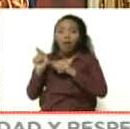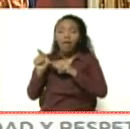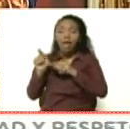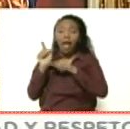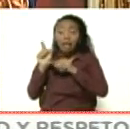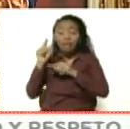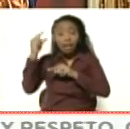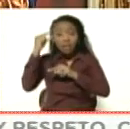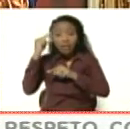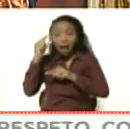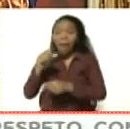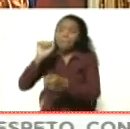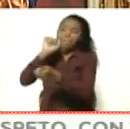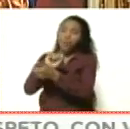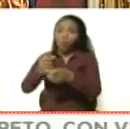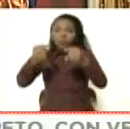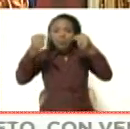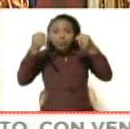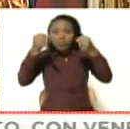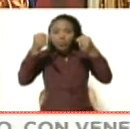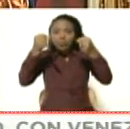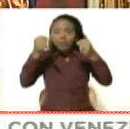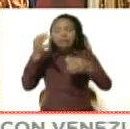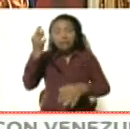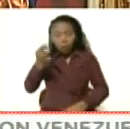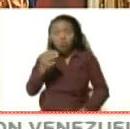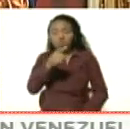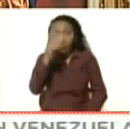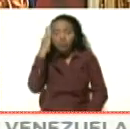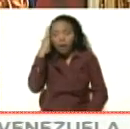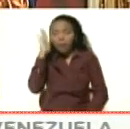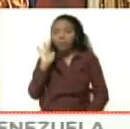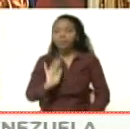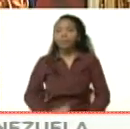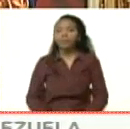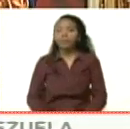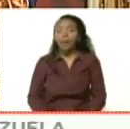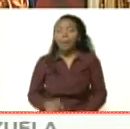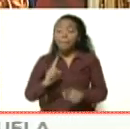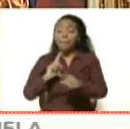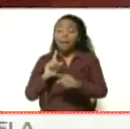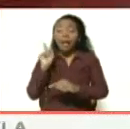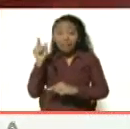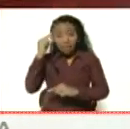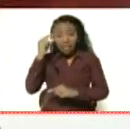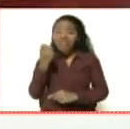va a la cárcel, ten la seguridad. Ese día no ha llegado, pero llegará.